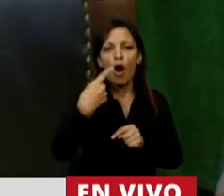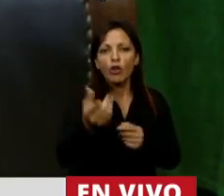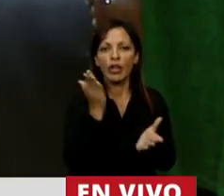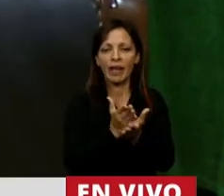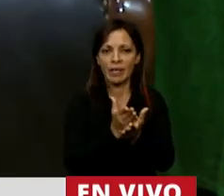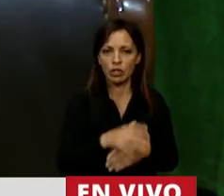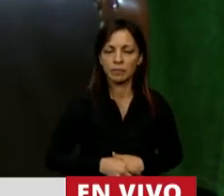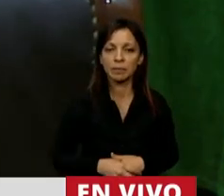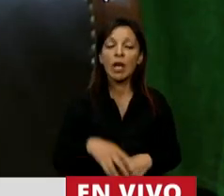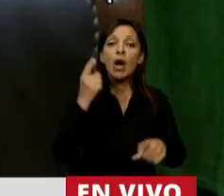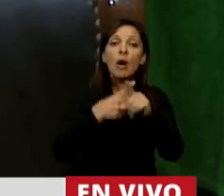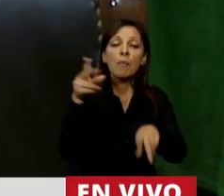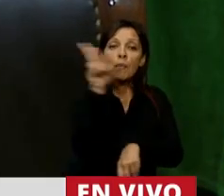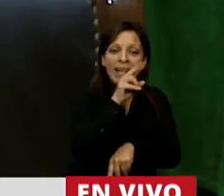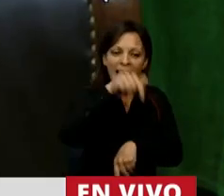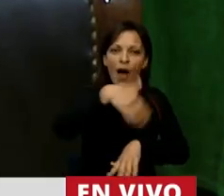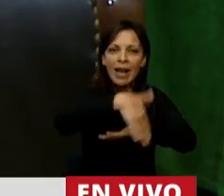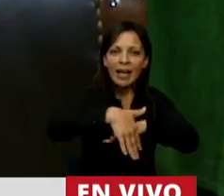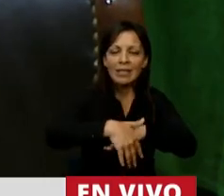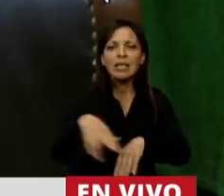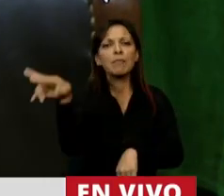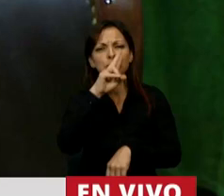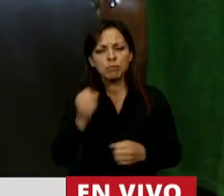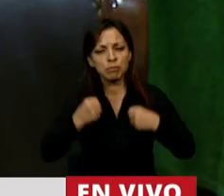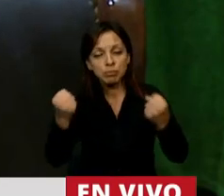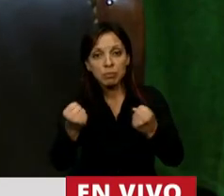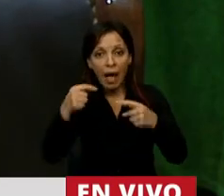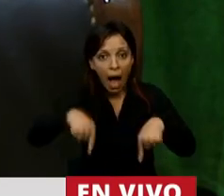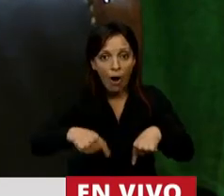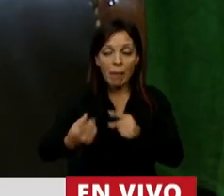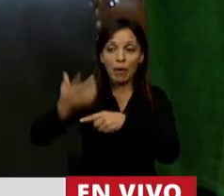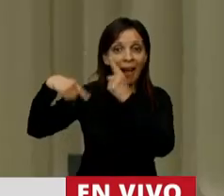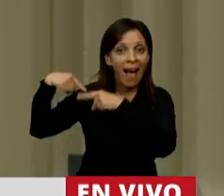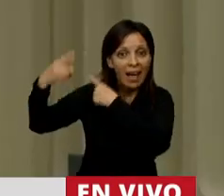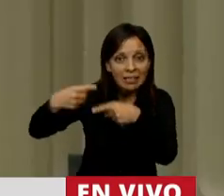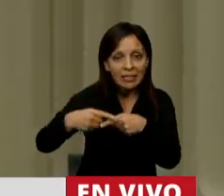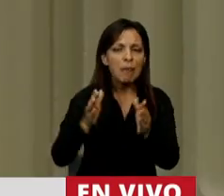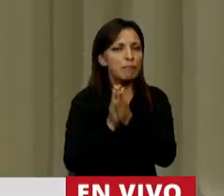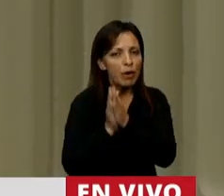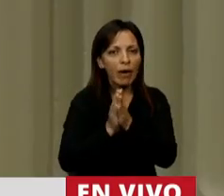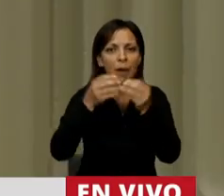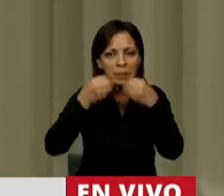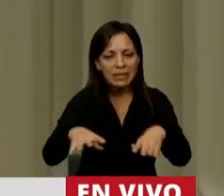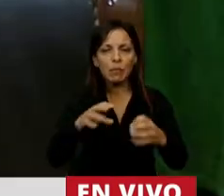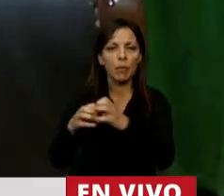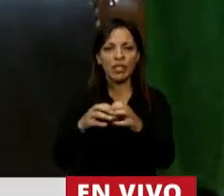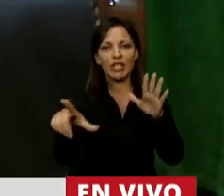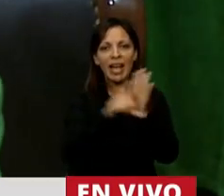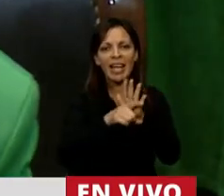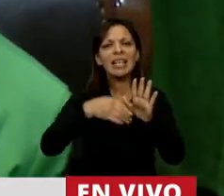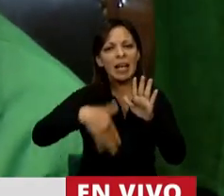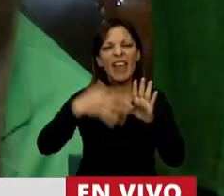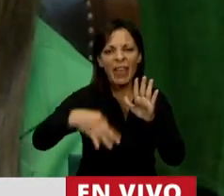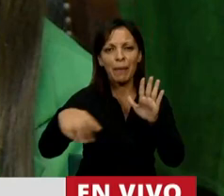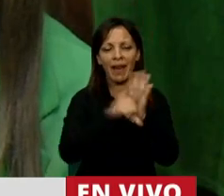eso, presidente, por las pibas que están en la calle, por las pioneras, por las ancestras, le pido, presidente, que pongamos en votación esta ley y que sea ley.